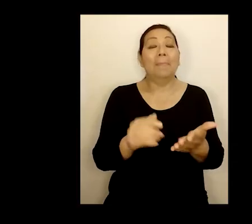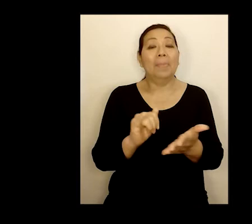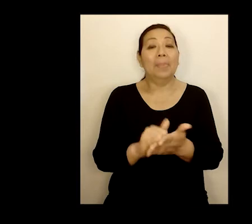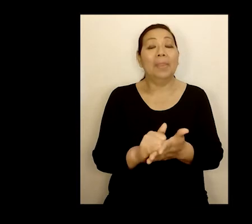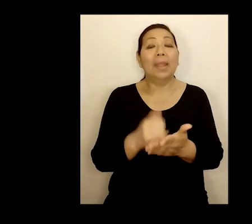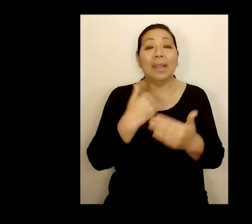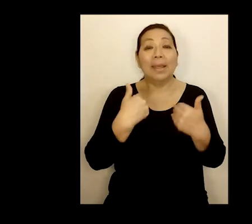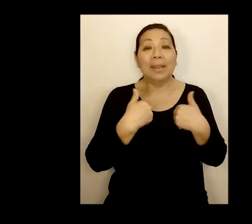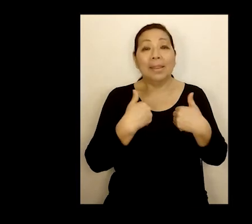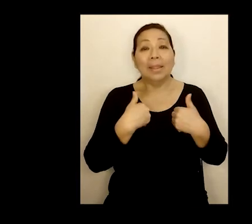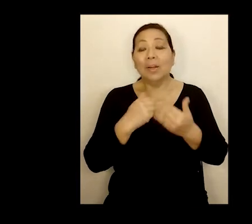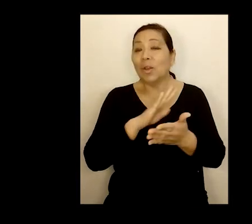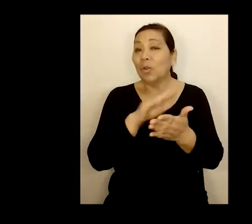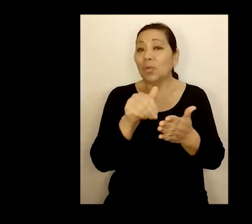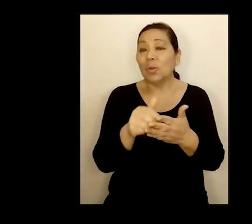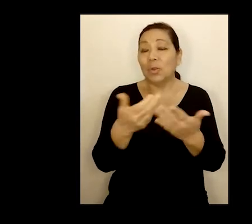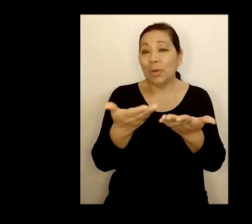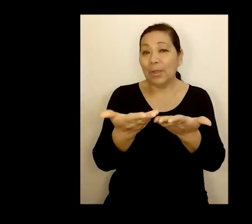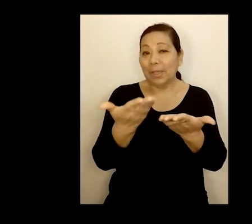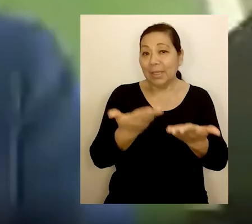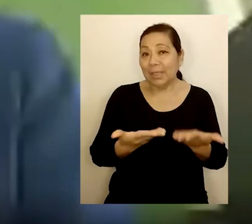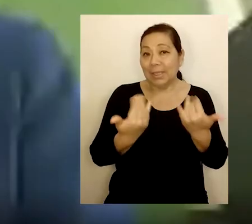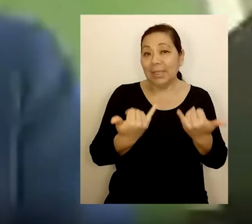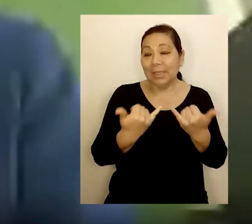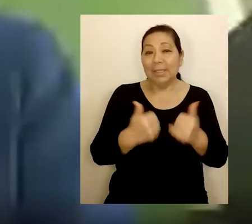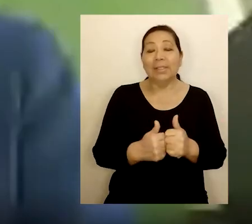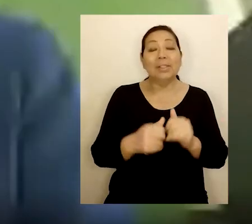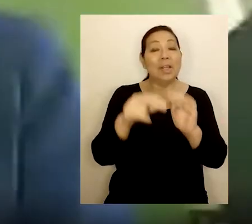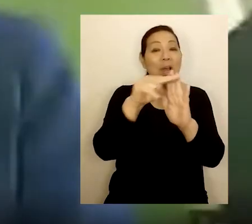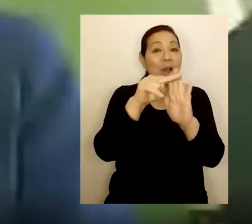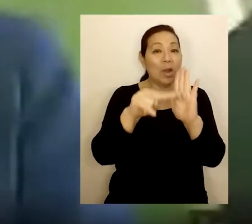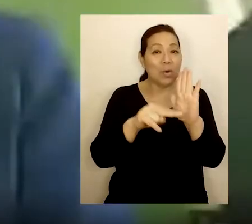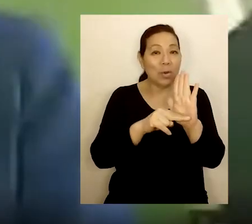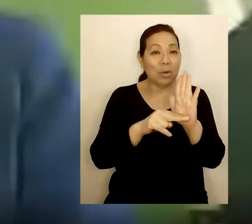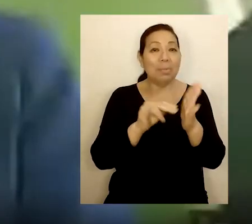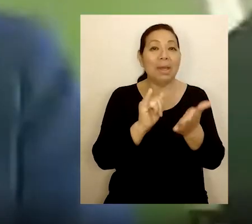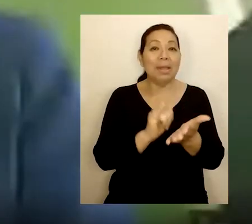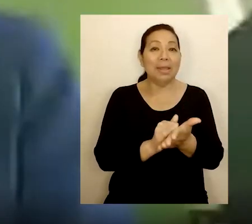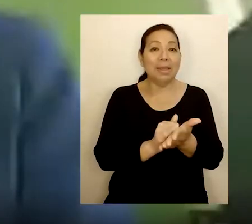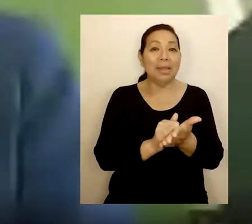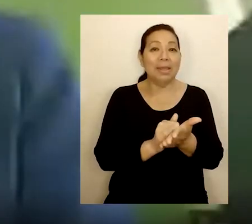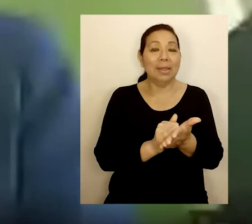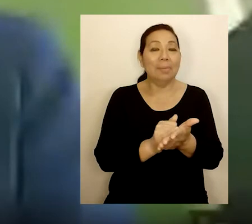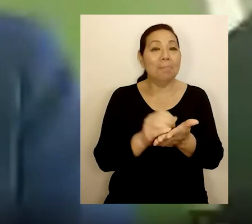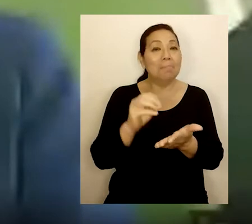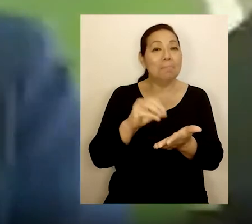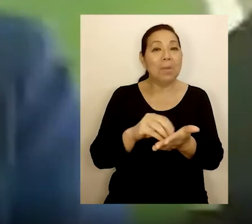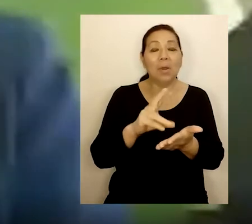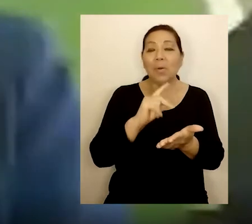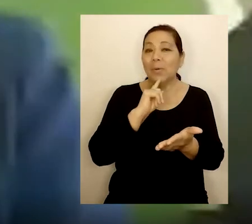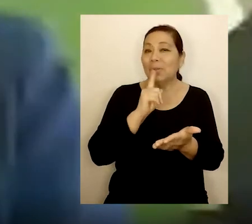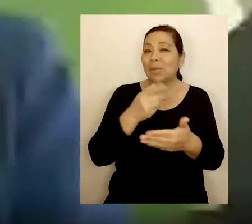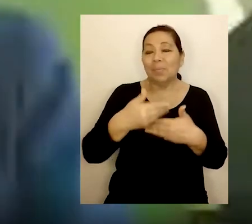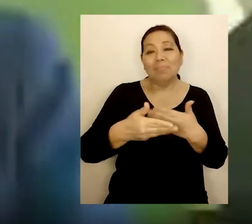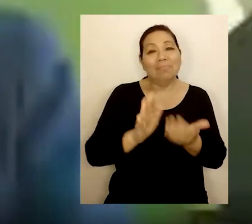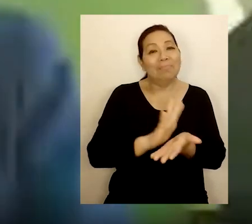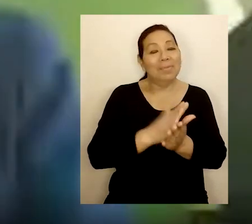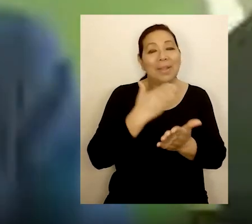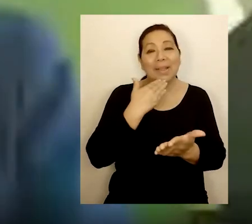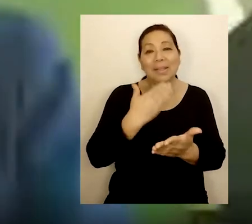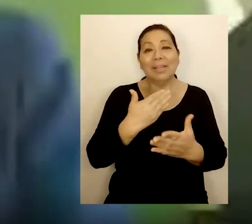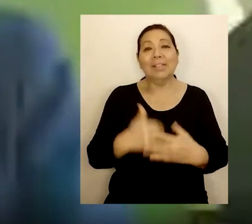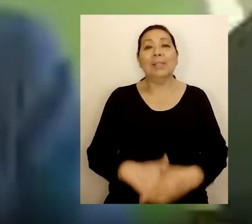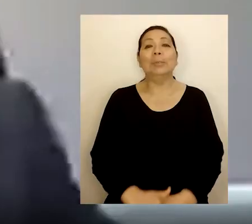si advierte, suelto todas estas acciones normativas, consideramos que el curso de agravio constitucional debe ser declarado improcedente.